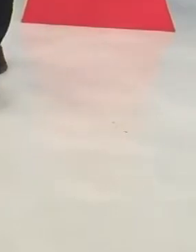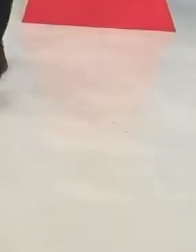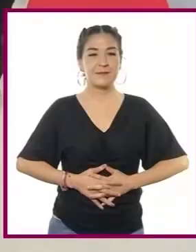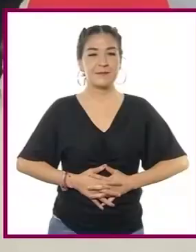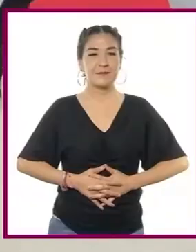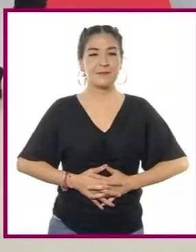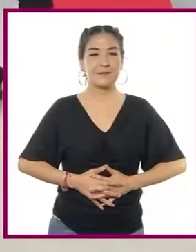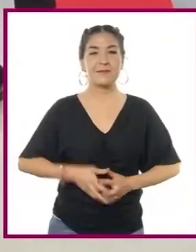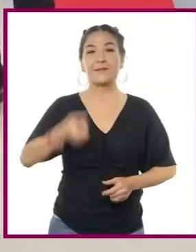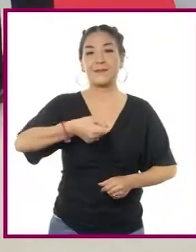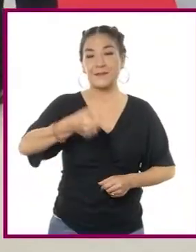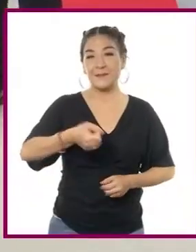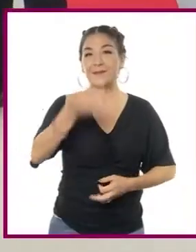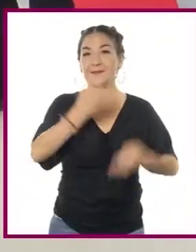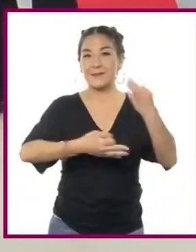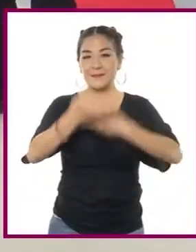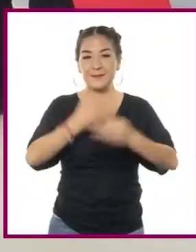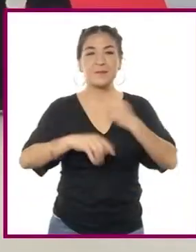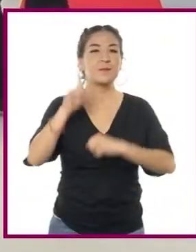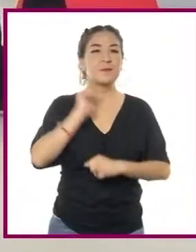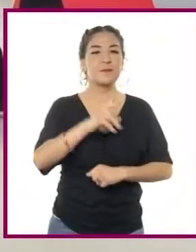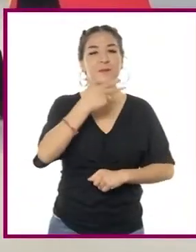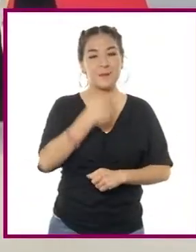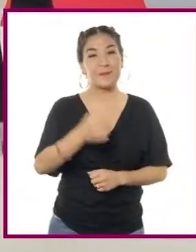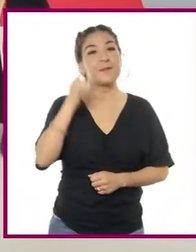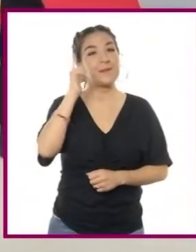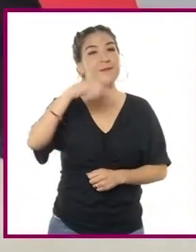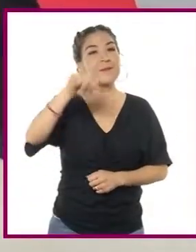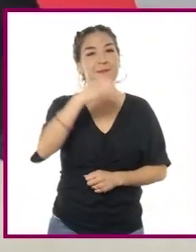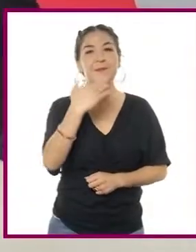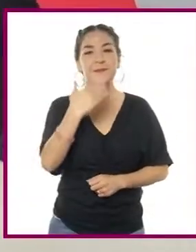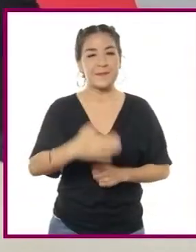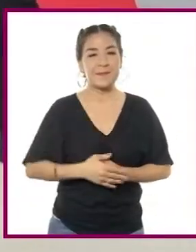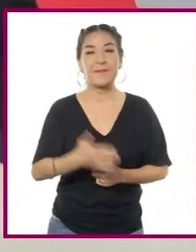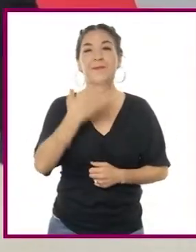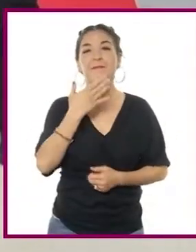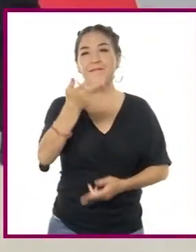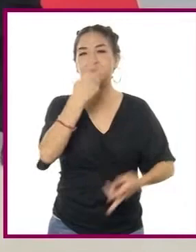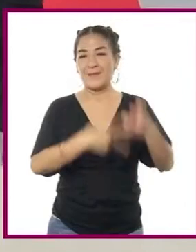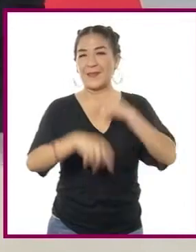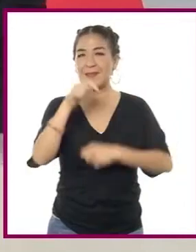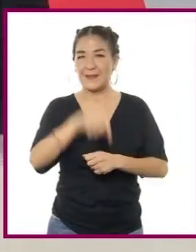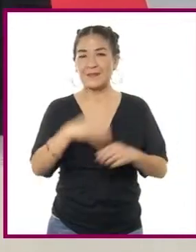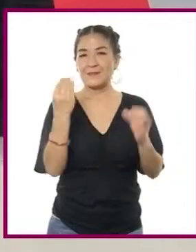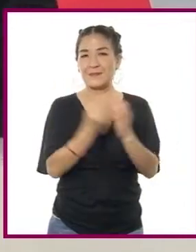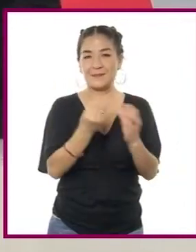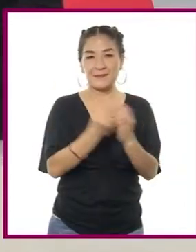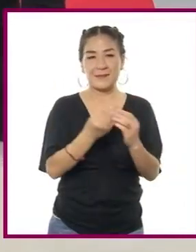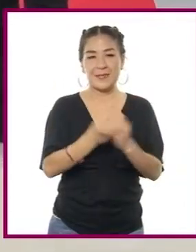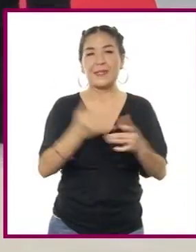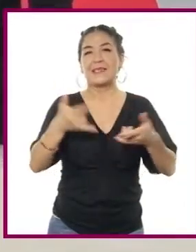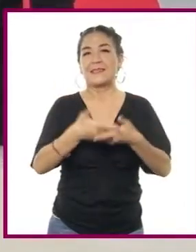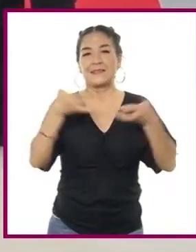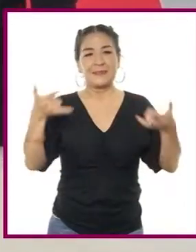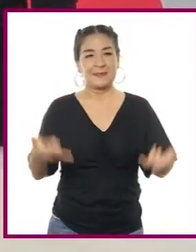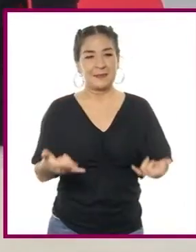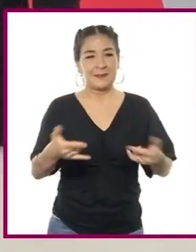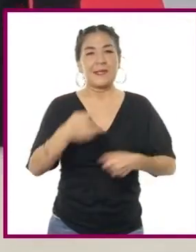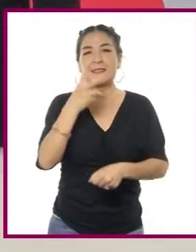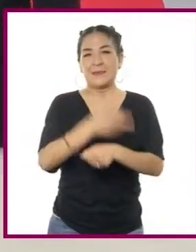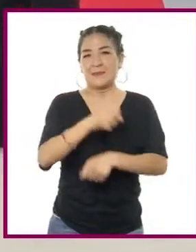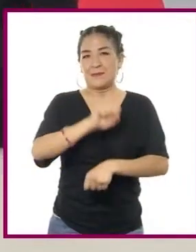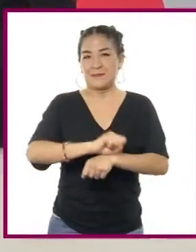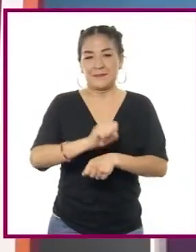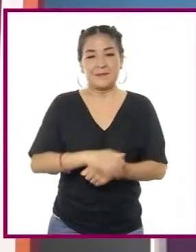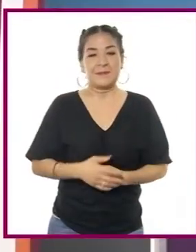Saludos a todas y todos. Deseo que se encuentren muy bien. Les doy la bienvenida a una sesión más de la asignatura Historia.